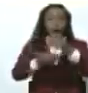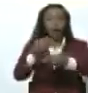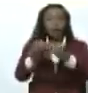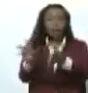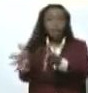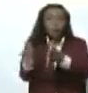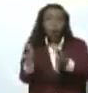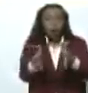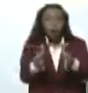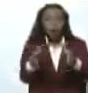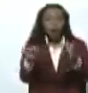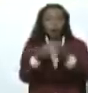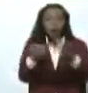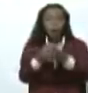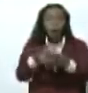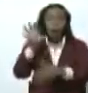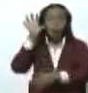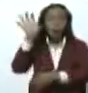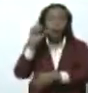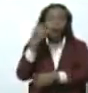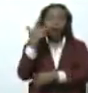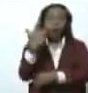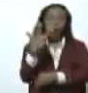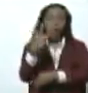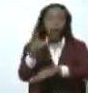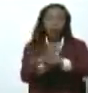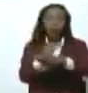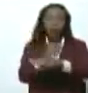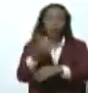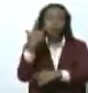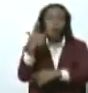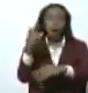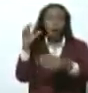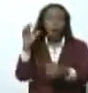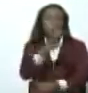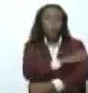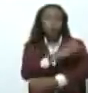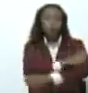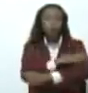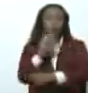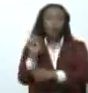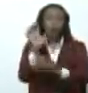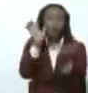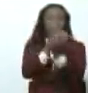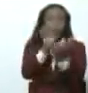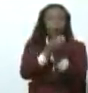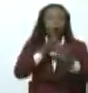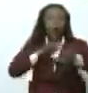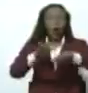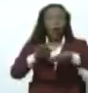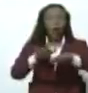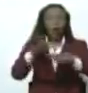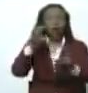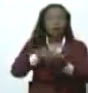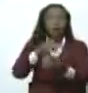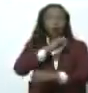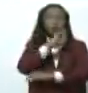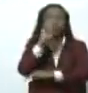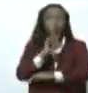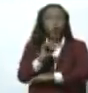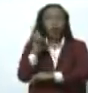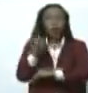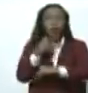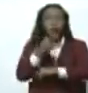las fuerzas del Gran Polo Patriótico y 3 gobernaciones por la oposición, entre ellas Nueva Esparta, Cojedes y el Estado Zulia. Ha dicho